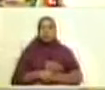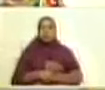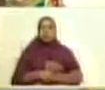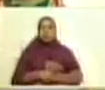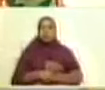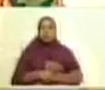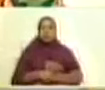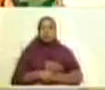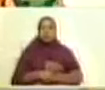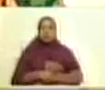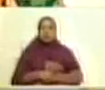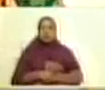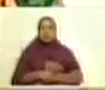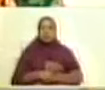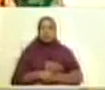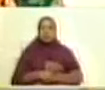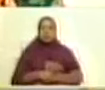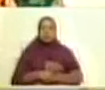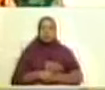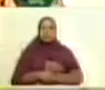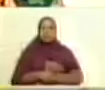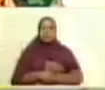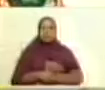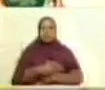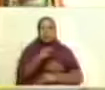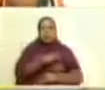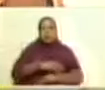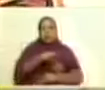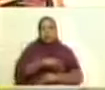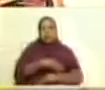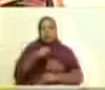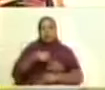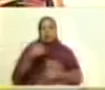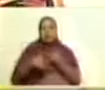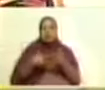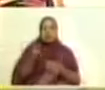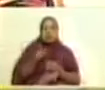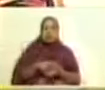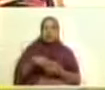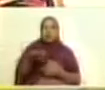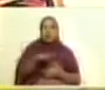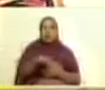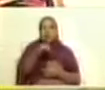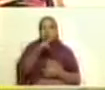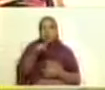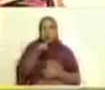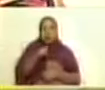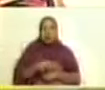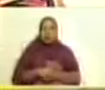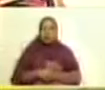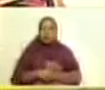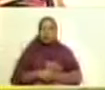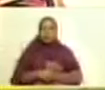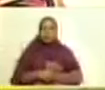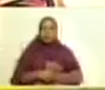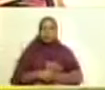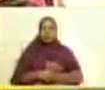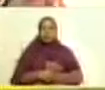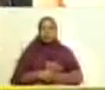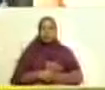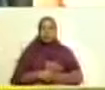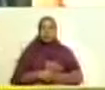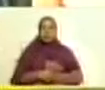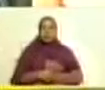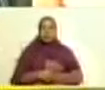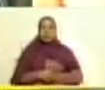Estamos lanzando un conjunto de grandes misiones de nueva generación, ¿verdad? Allá veo a